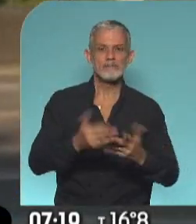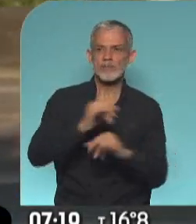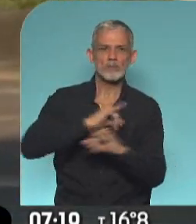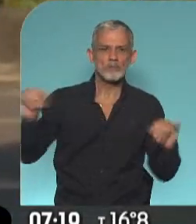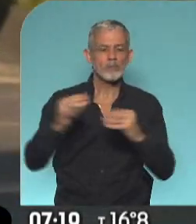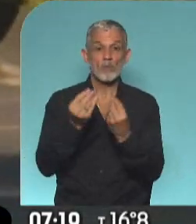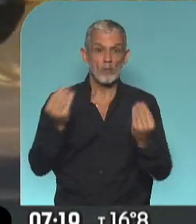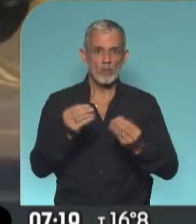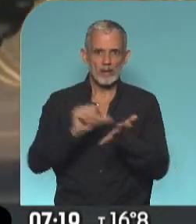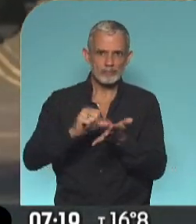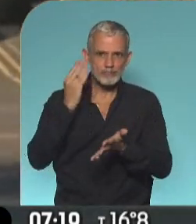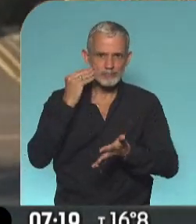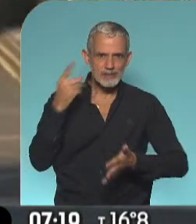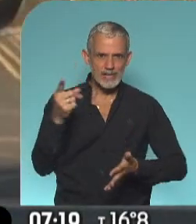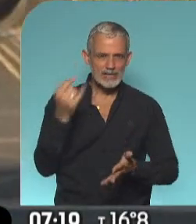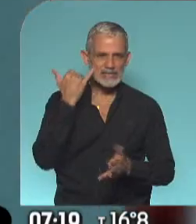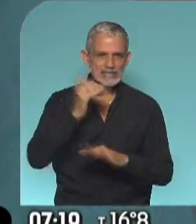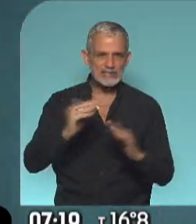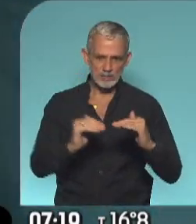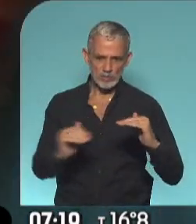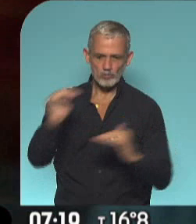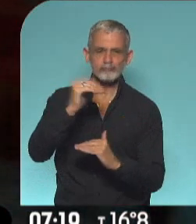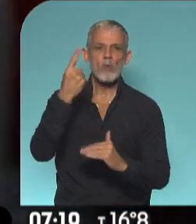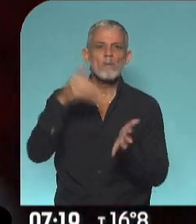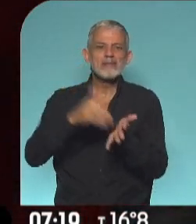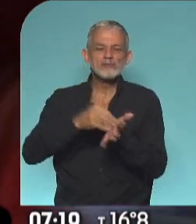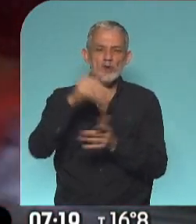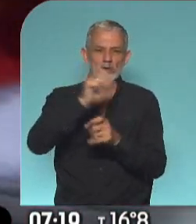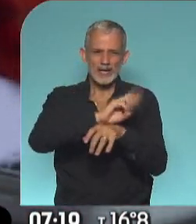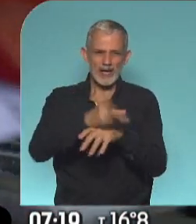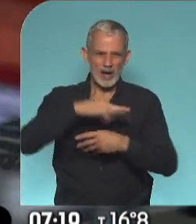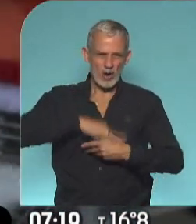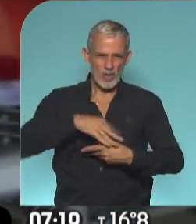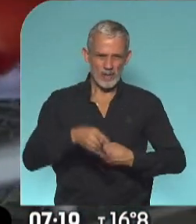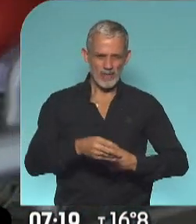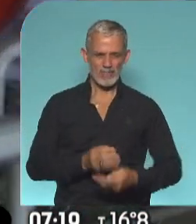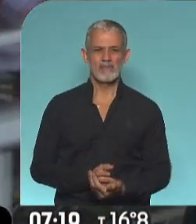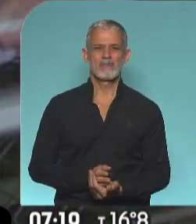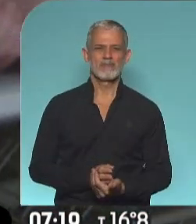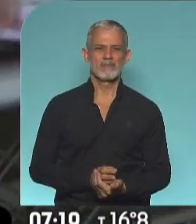momento en que el país europeo acaba de superar el millón de casos de COVID-19.